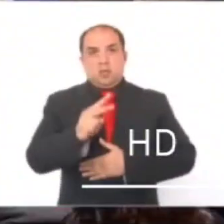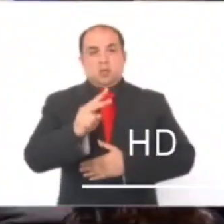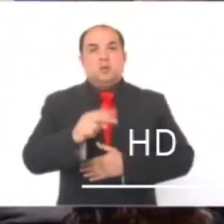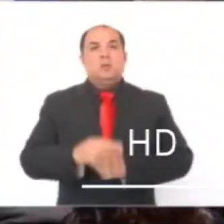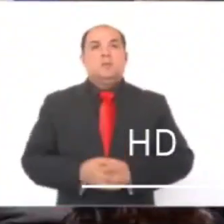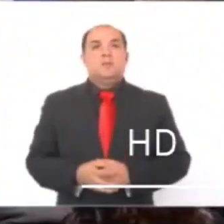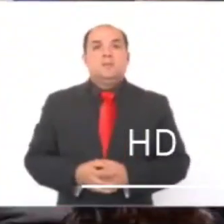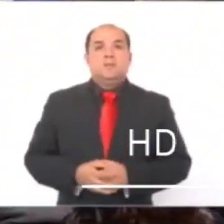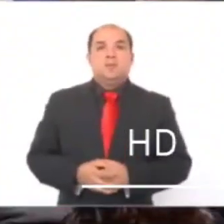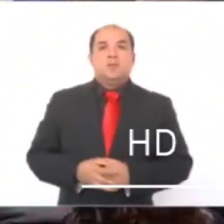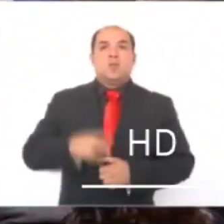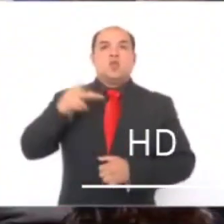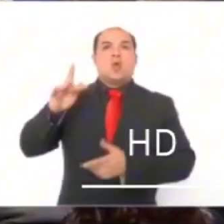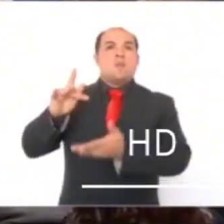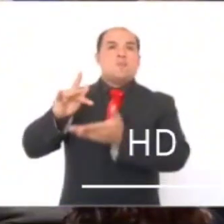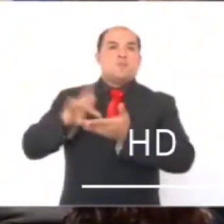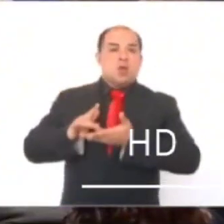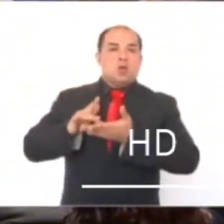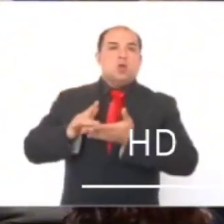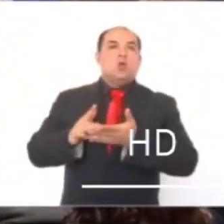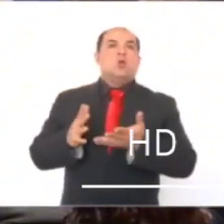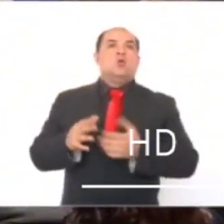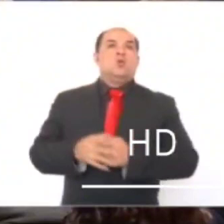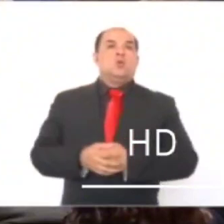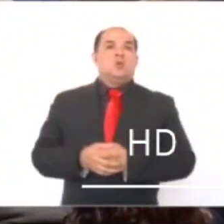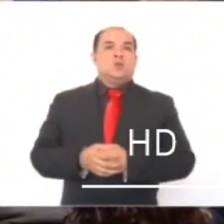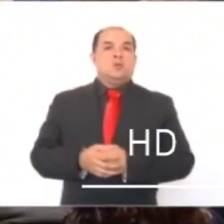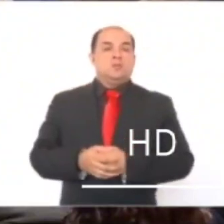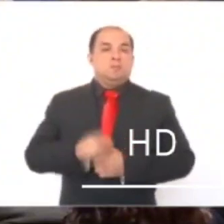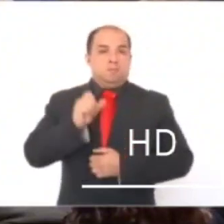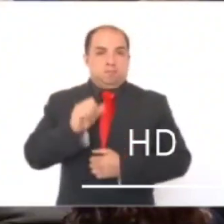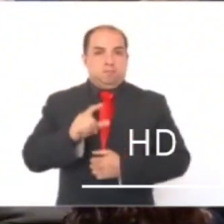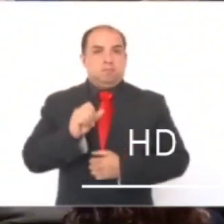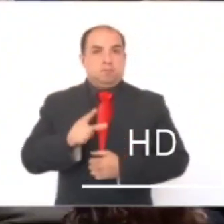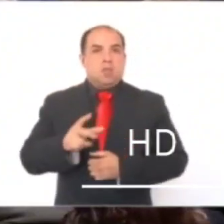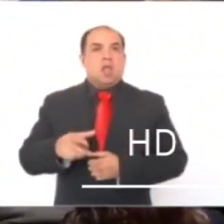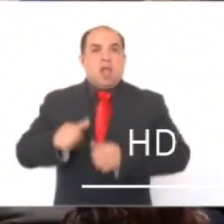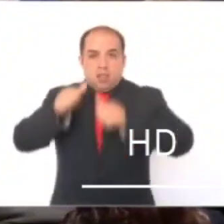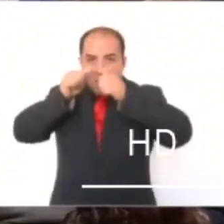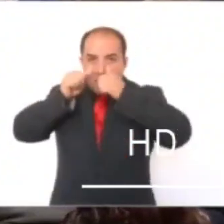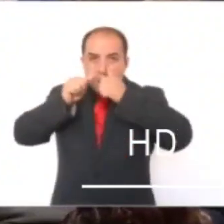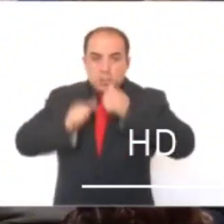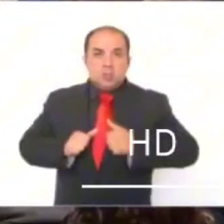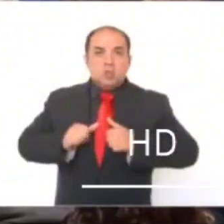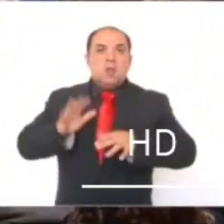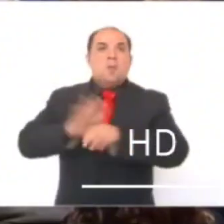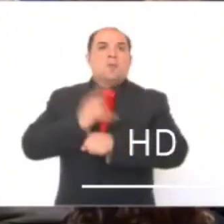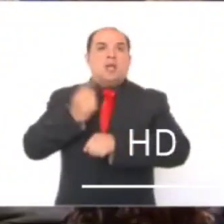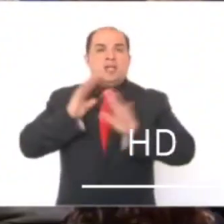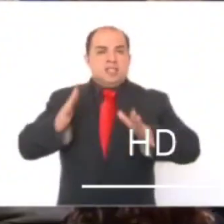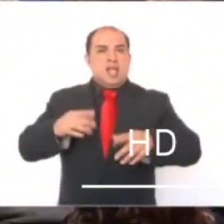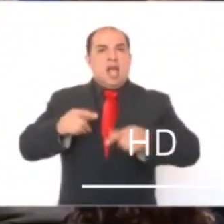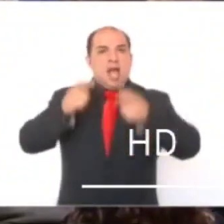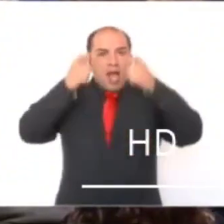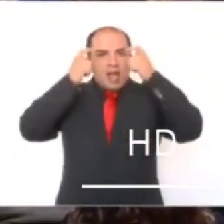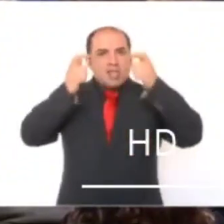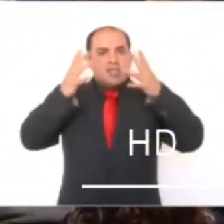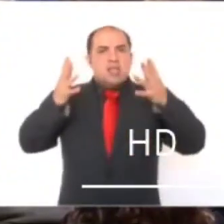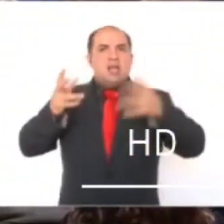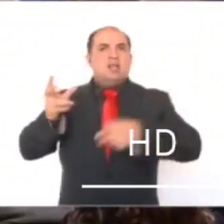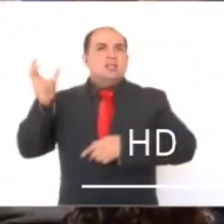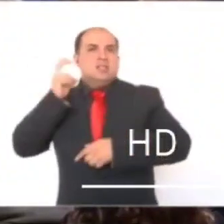México por todo el apoyo, las facilidades y sobre todo la escucha, porque ya estamos hartas de que nos